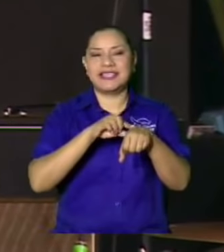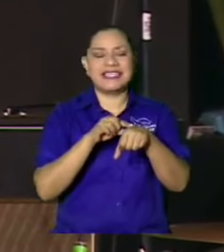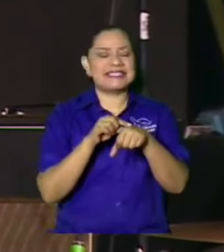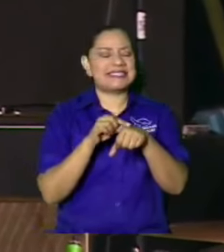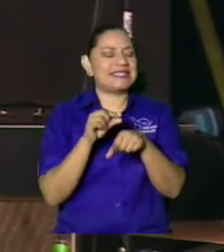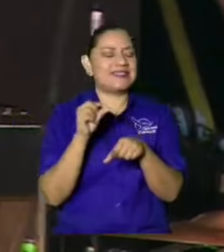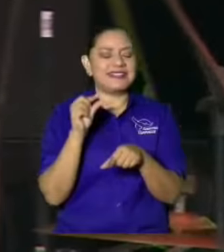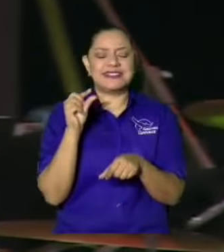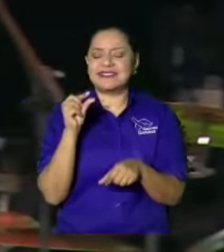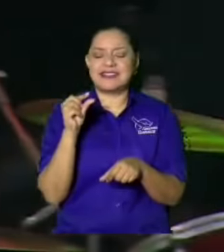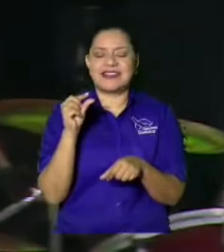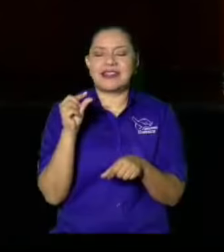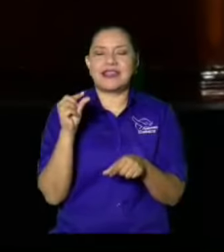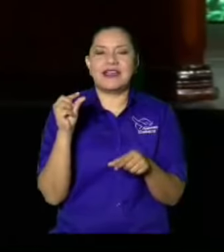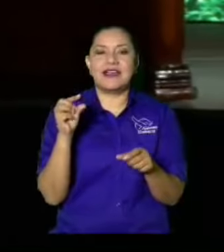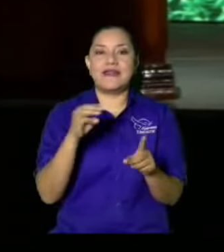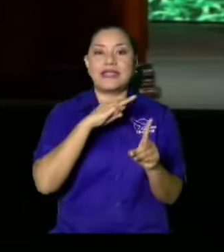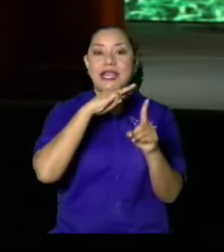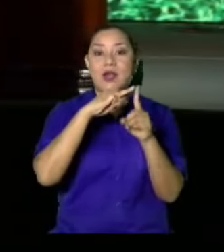Herodes.